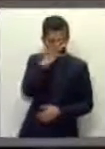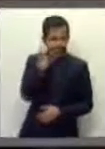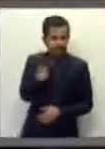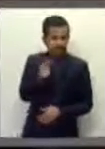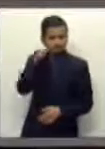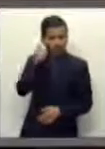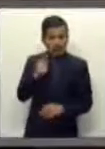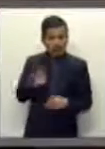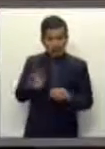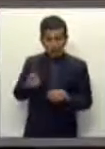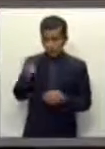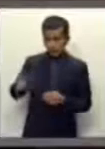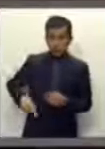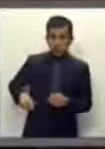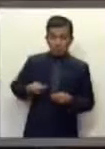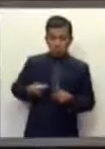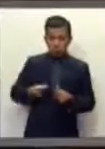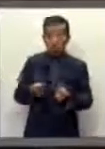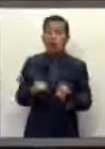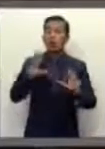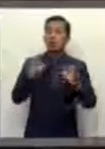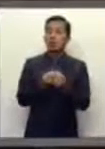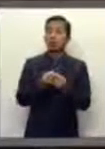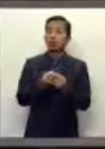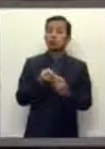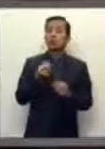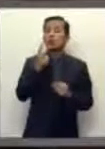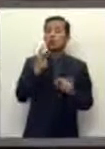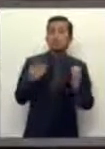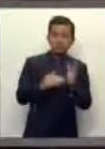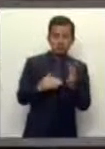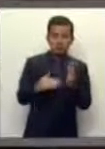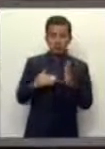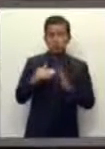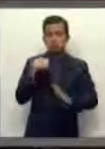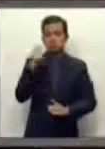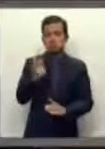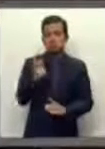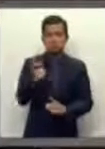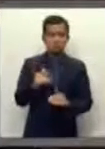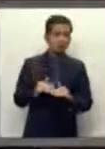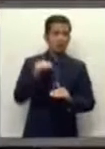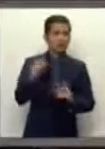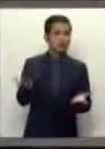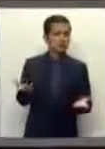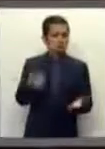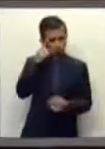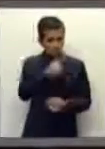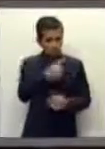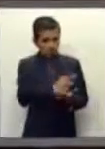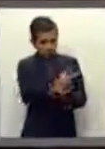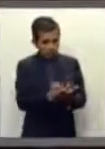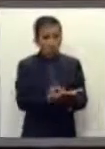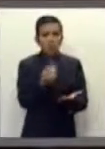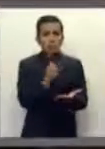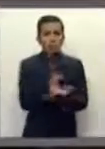al gasto corriente más de 2 millones de pesos, más de 2 billones de pesos, mientras que para la operación de programas